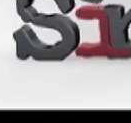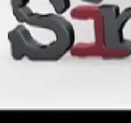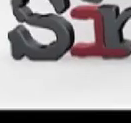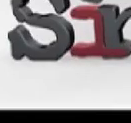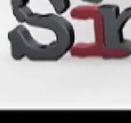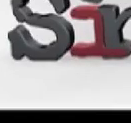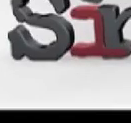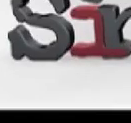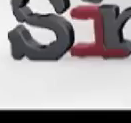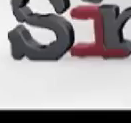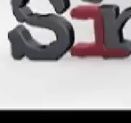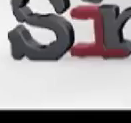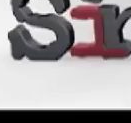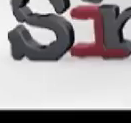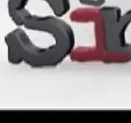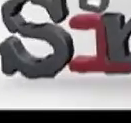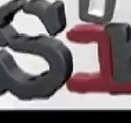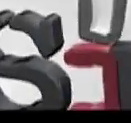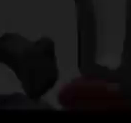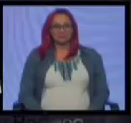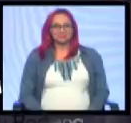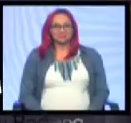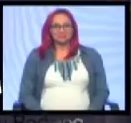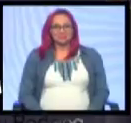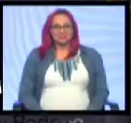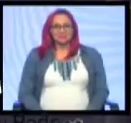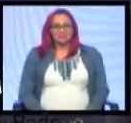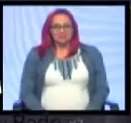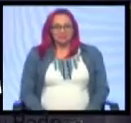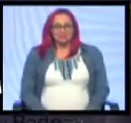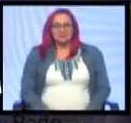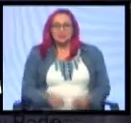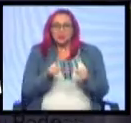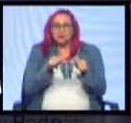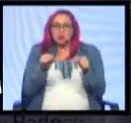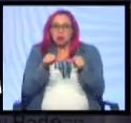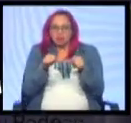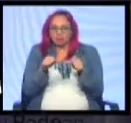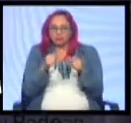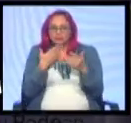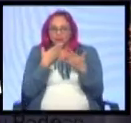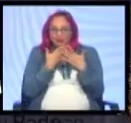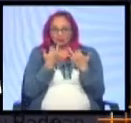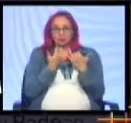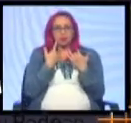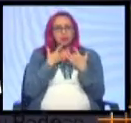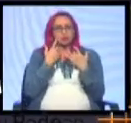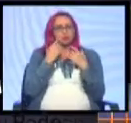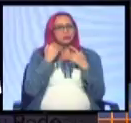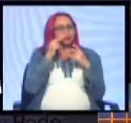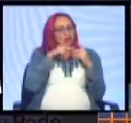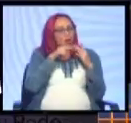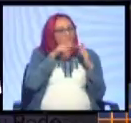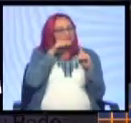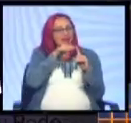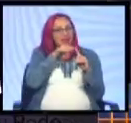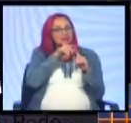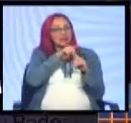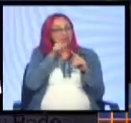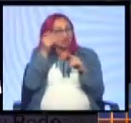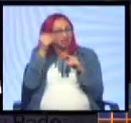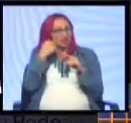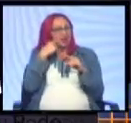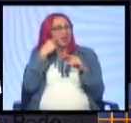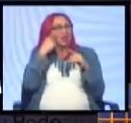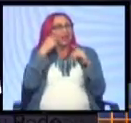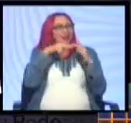Continuamos con Sin Rodeos. Muy bien, continuamos. Cuando yo leo mensajes como ese que acabo de